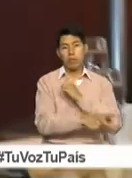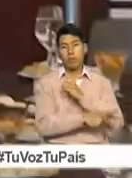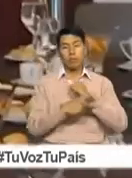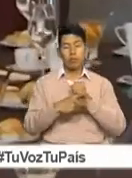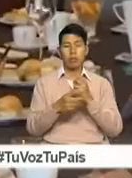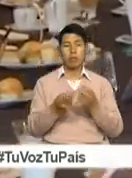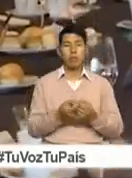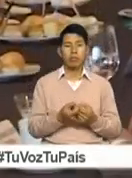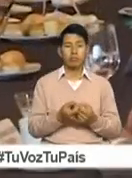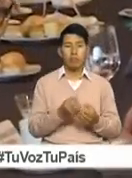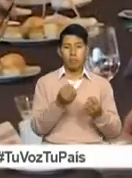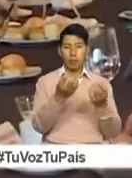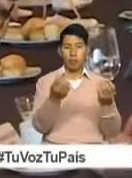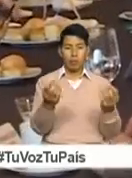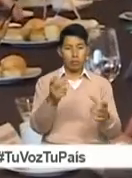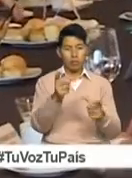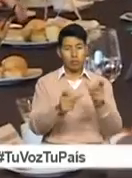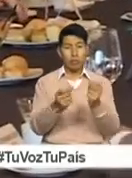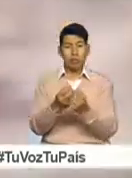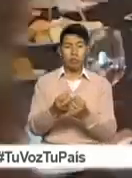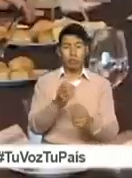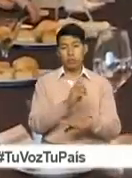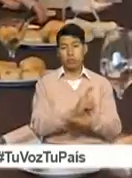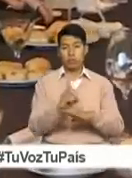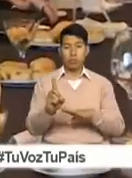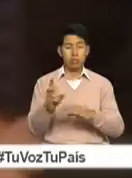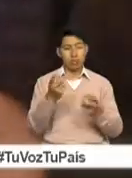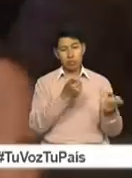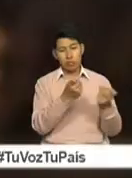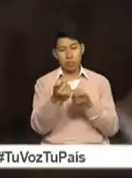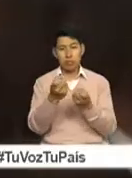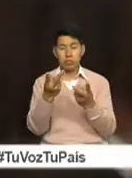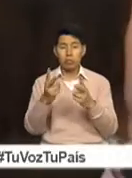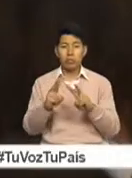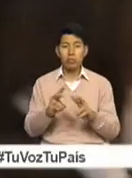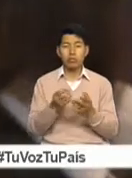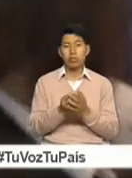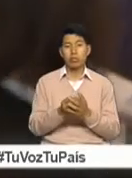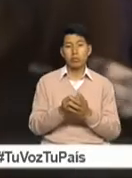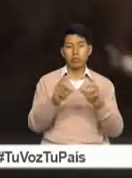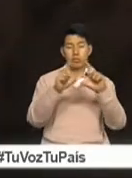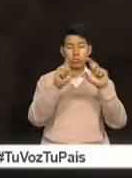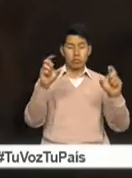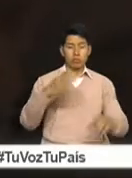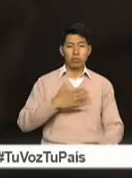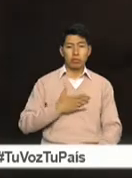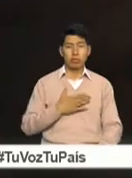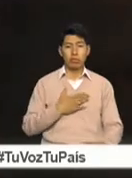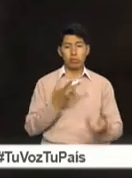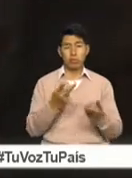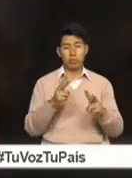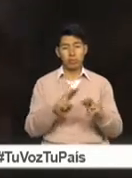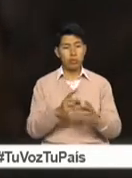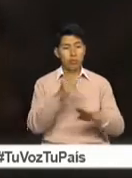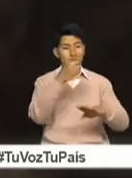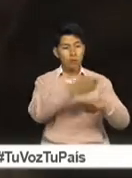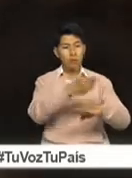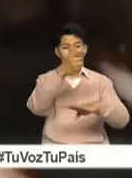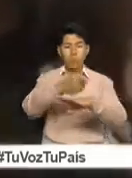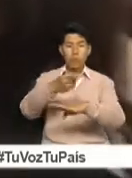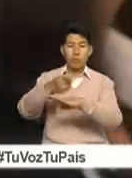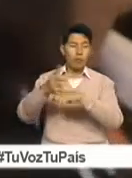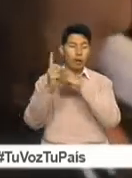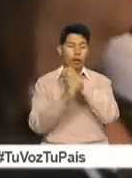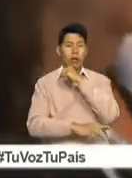decenas de altos dirigentes de casi todo el arco político y de encumbrados empresarios han sido condenados o están investigados desde el